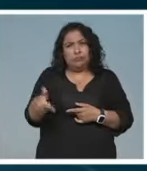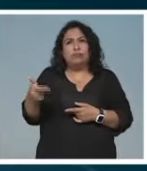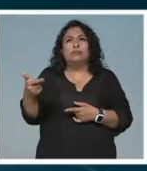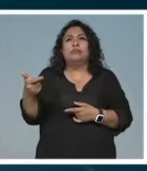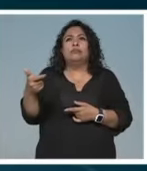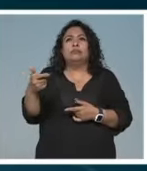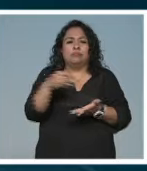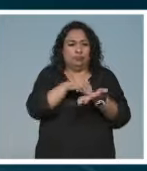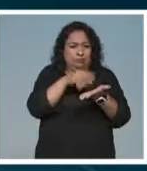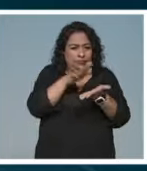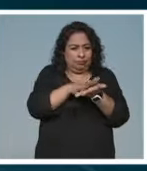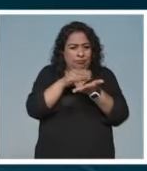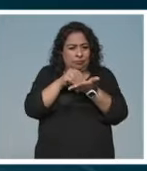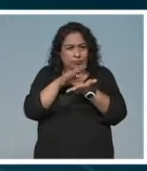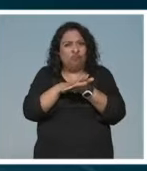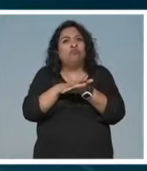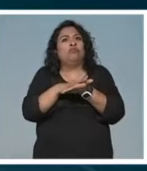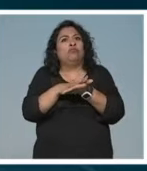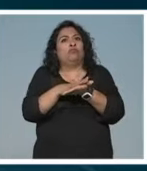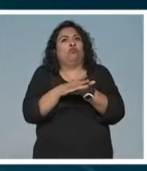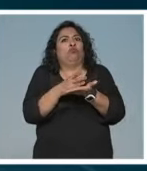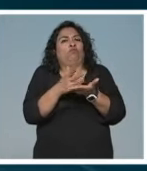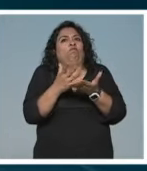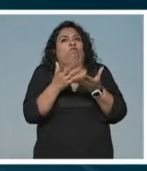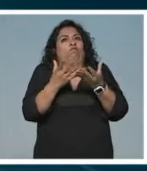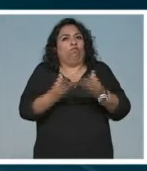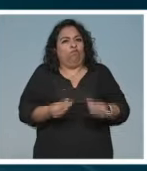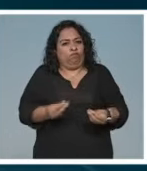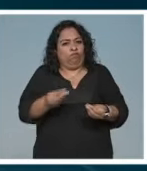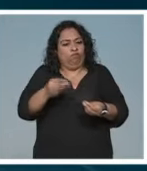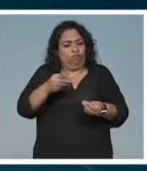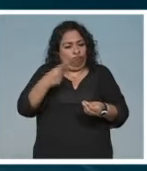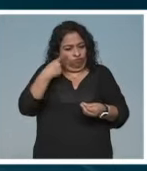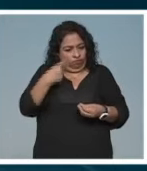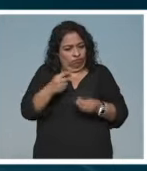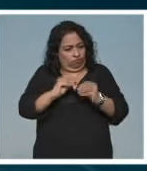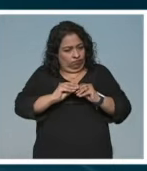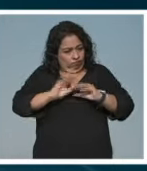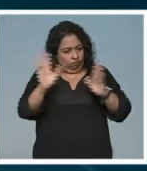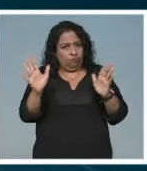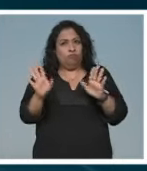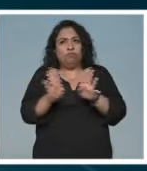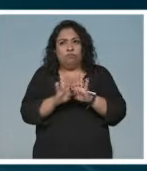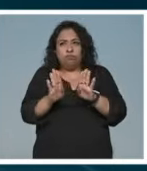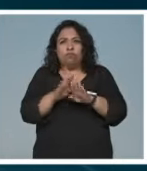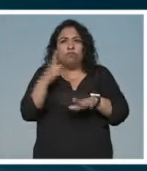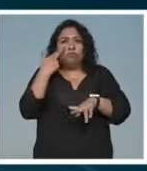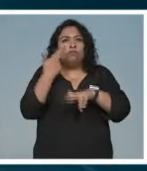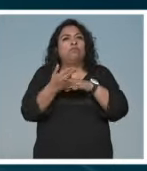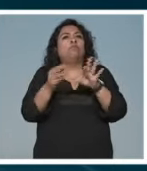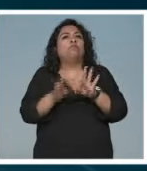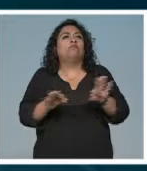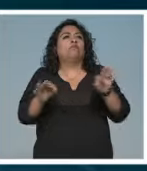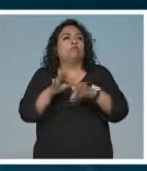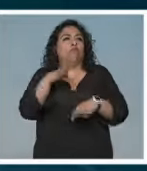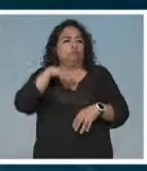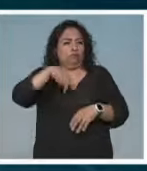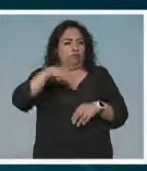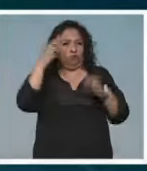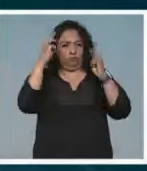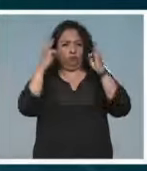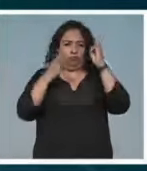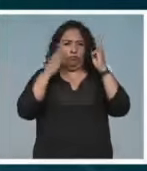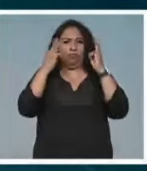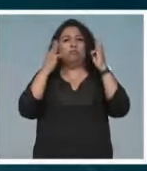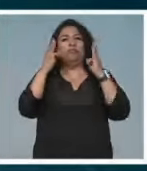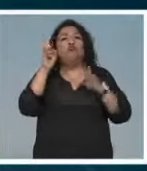documental que asiente, que establezca, que deje en claro el papel tan importante que ha tenido el Museo Experimental